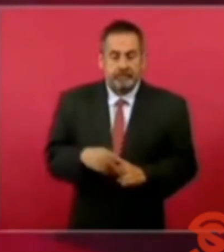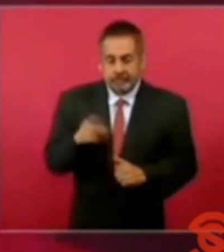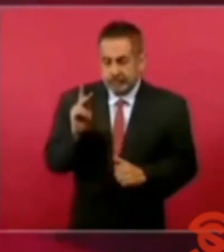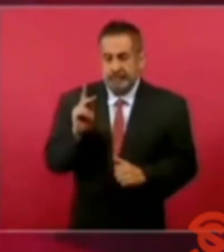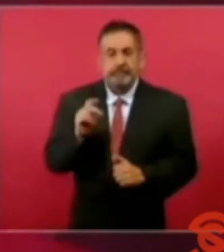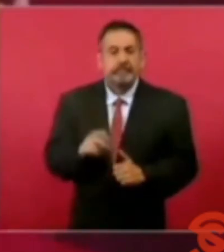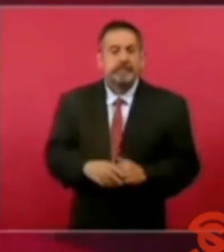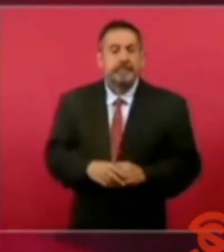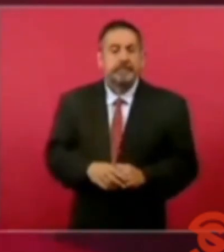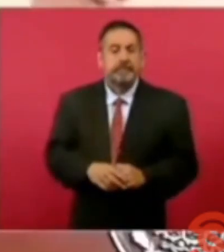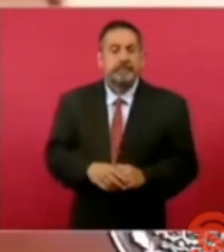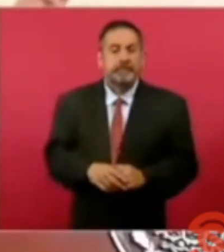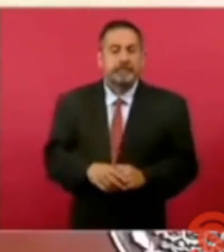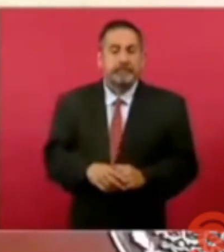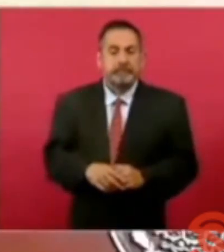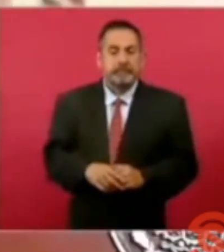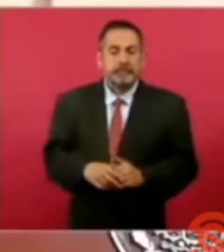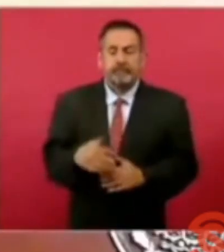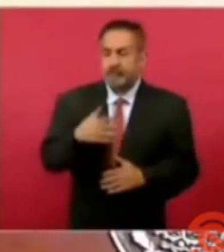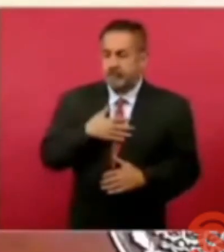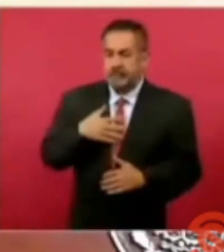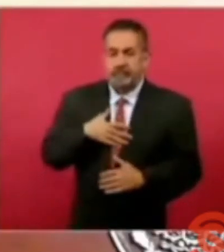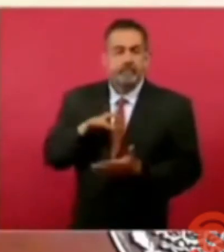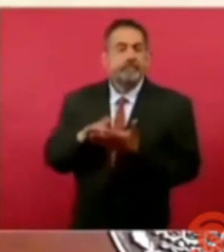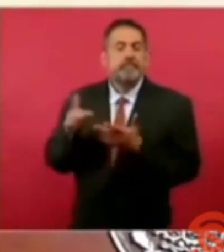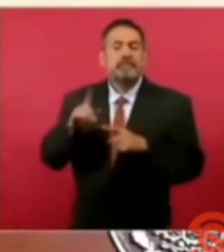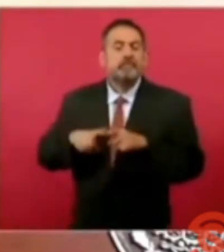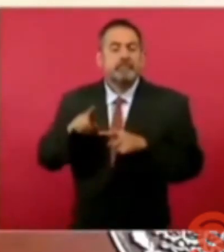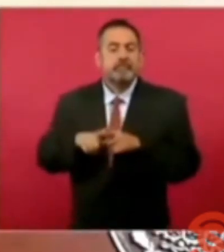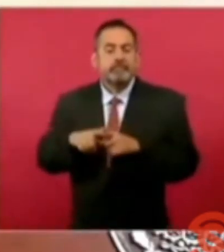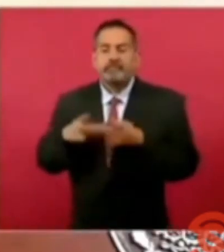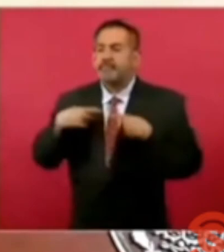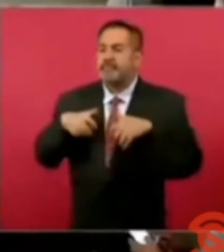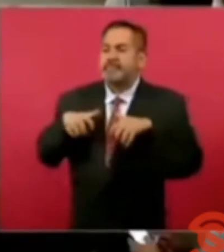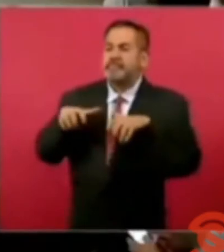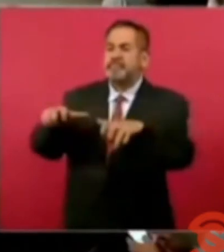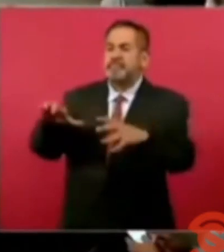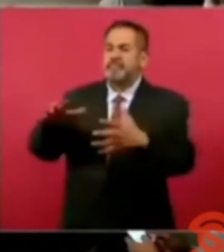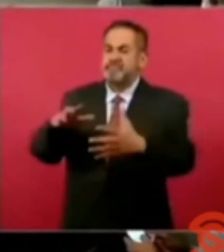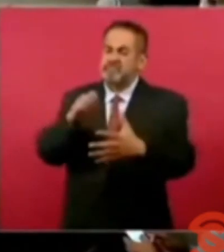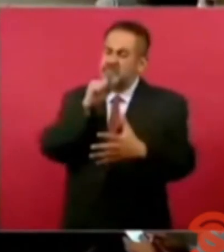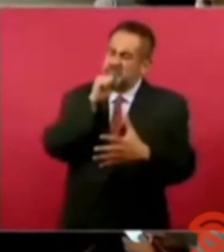Pero por nuestro pueblo, cuando